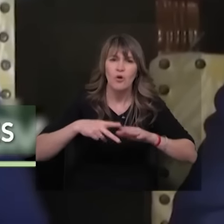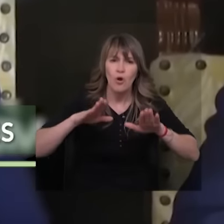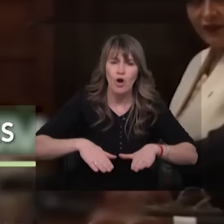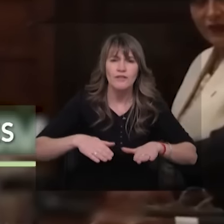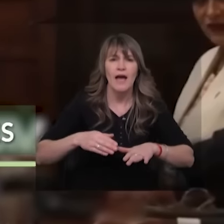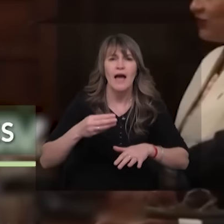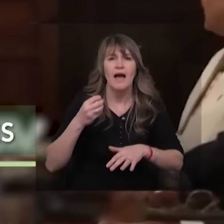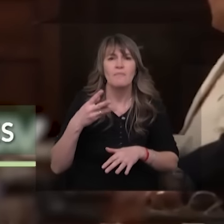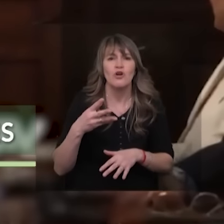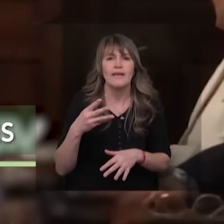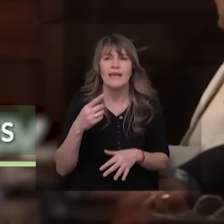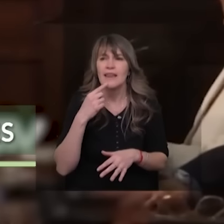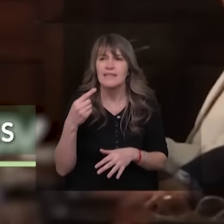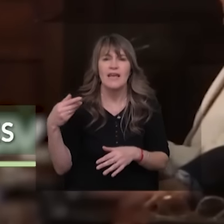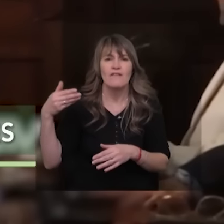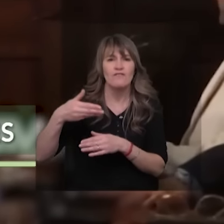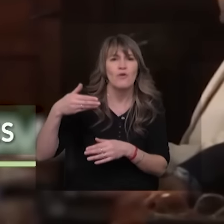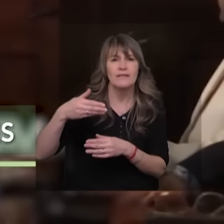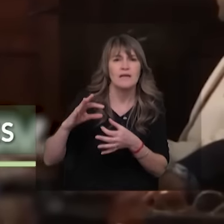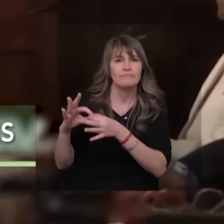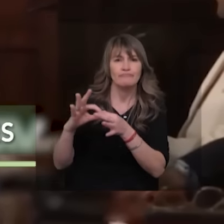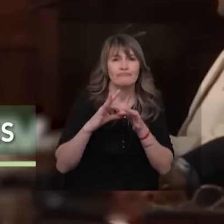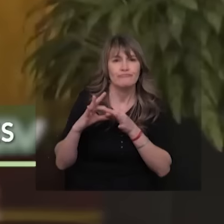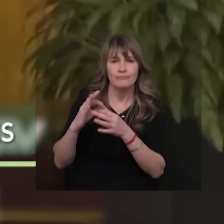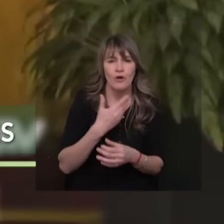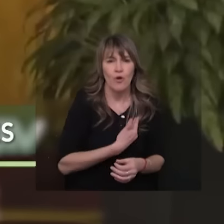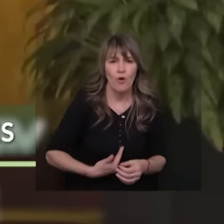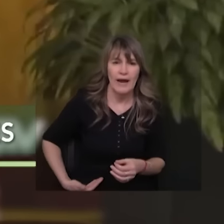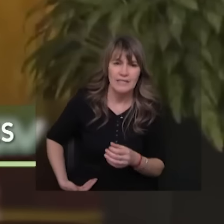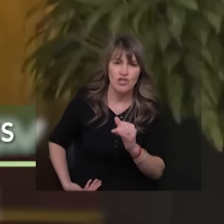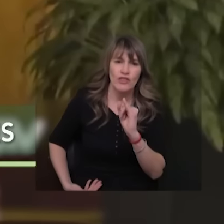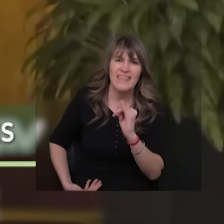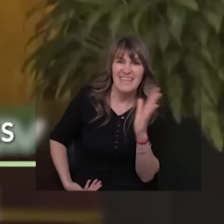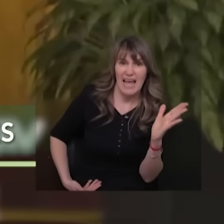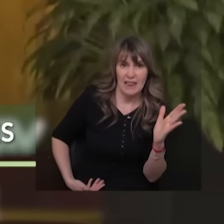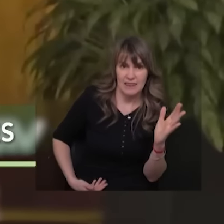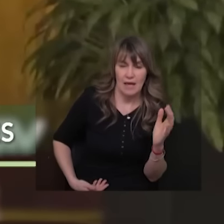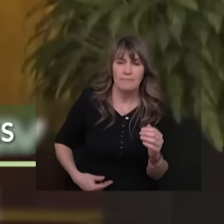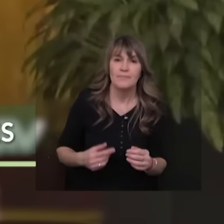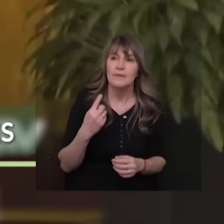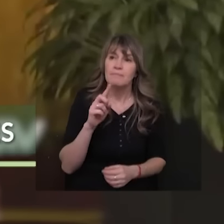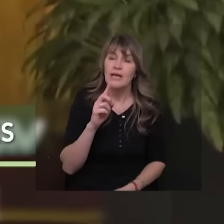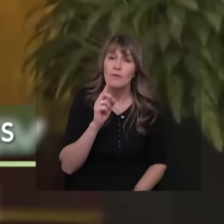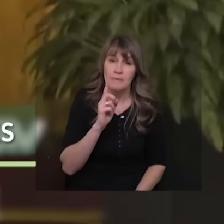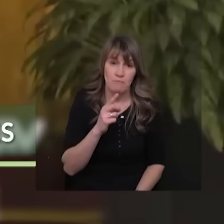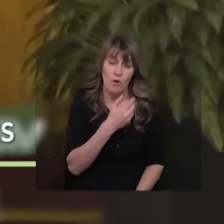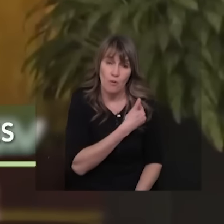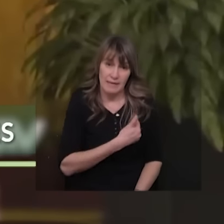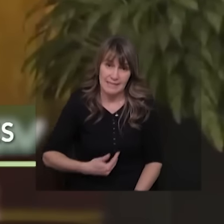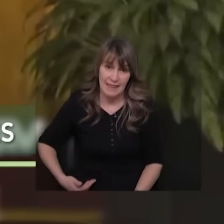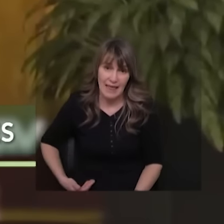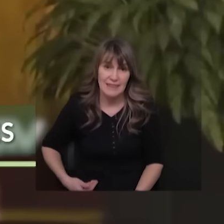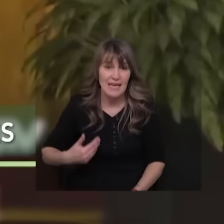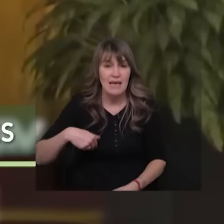de lo que el periodista sintetizó como socios de la coalición de extrema izquierda Aunque sin embargo Consideró que el mandatario latinoamericano con el que se